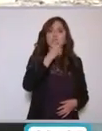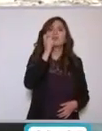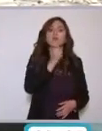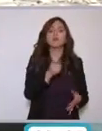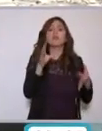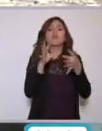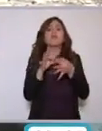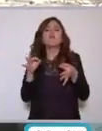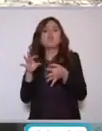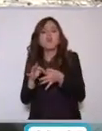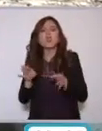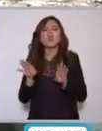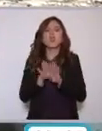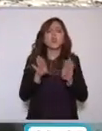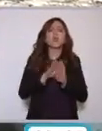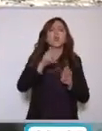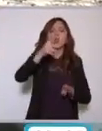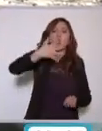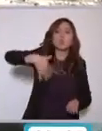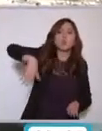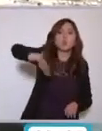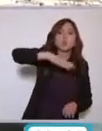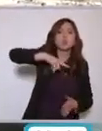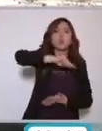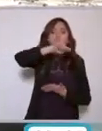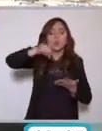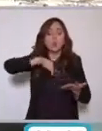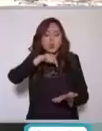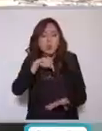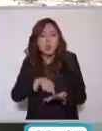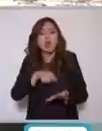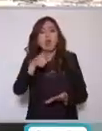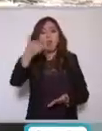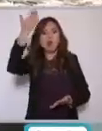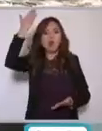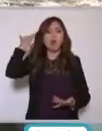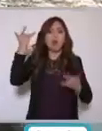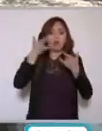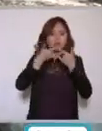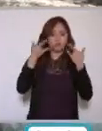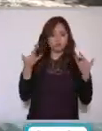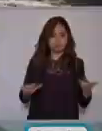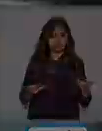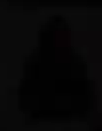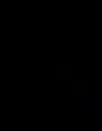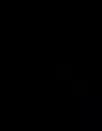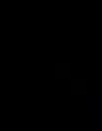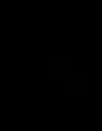qué bonito es buscar los lugares donde estuvieron los hechos históricos.